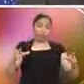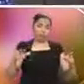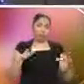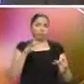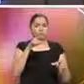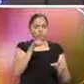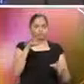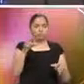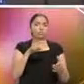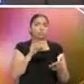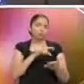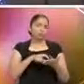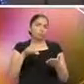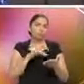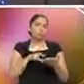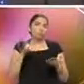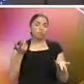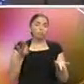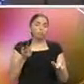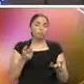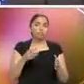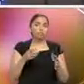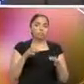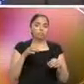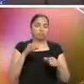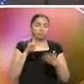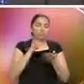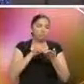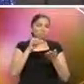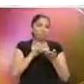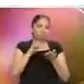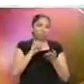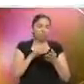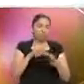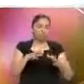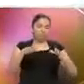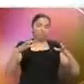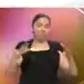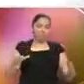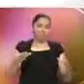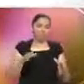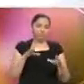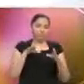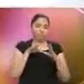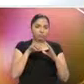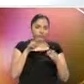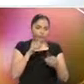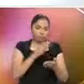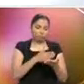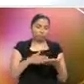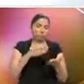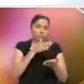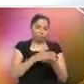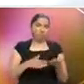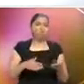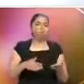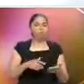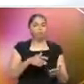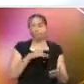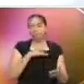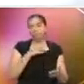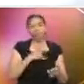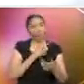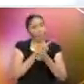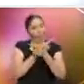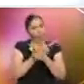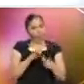compren. Por lo general, el jamón de cerdo es como más grandecito, ¿no? Claro. Entonces, bueno, la rebanada que sea. Ok, perfecto. ¿Sí?